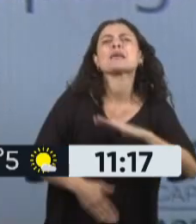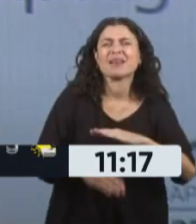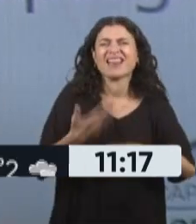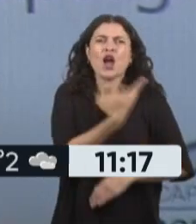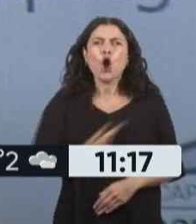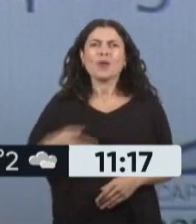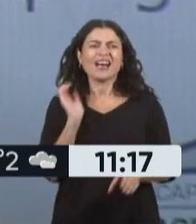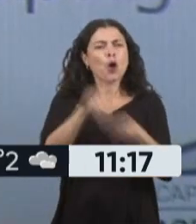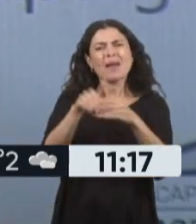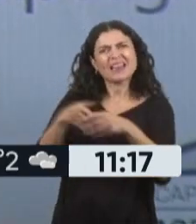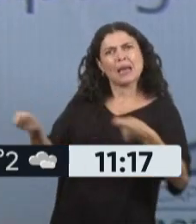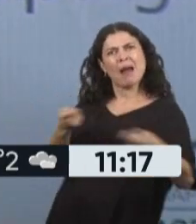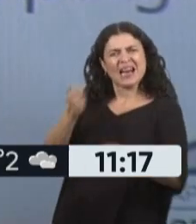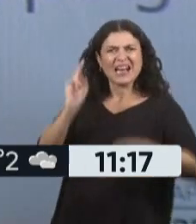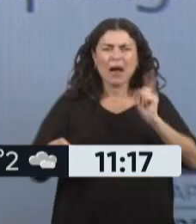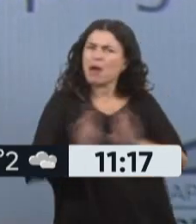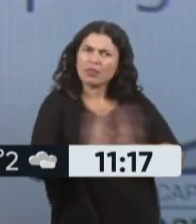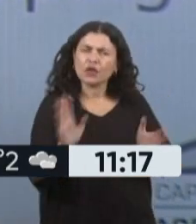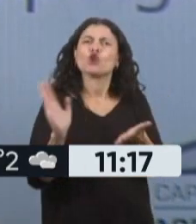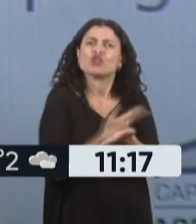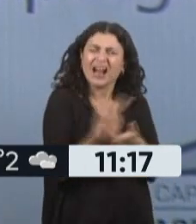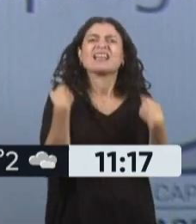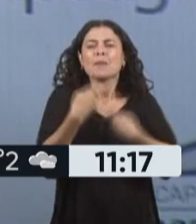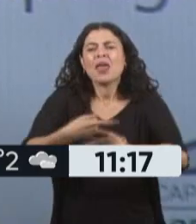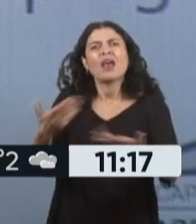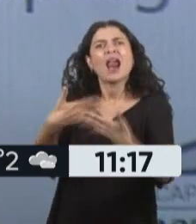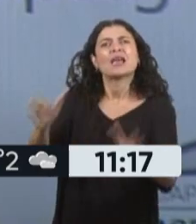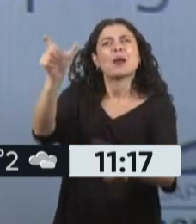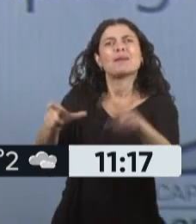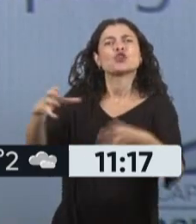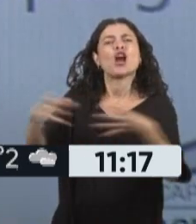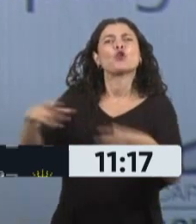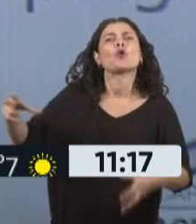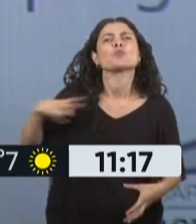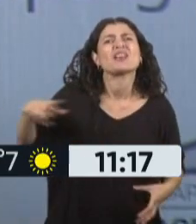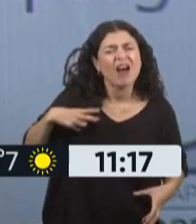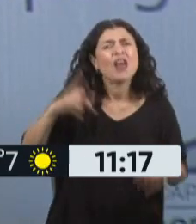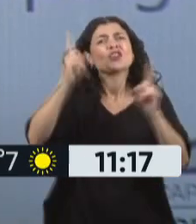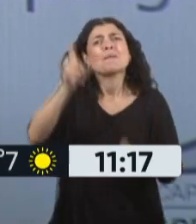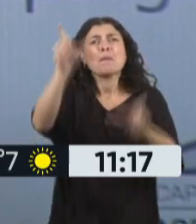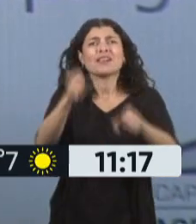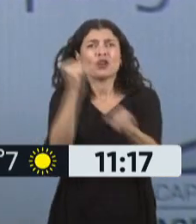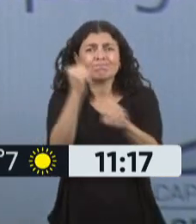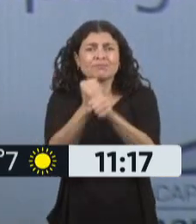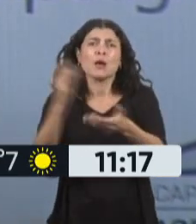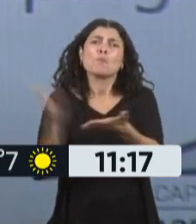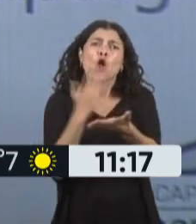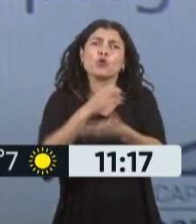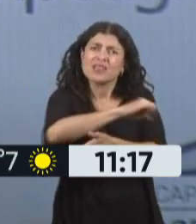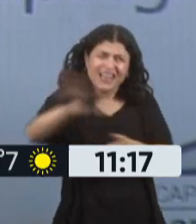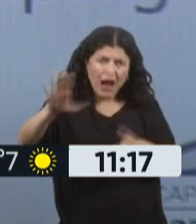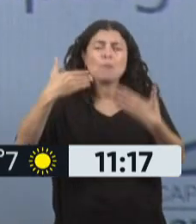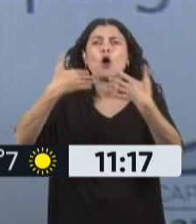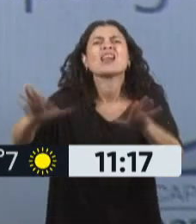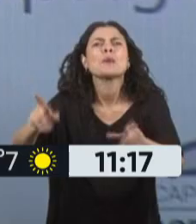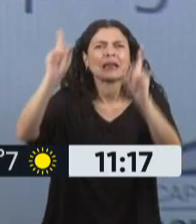al sector privado. Y, por supuesto, venimos a sacarle el peso del Estado de las espaldas de los productores. Es porque sabemos que un Estado chico